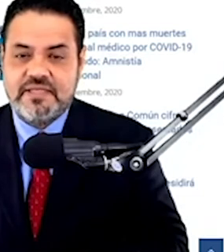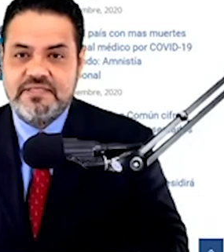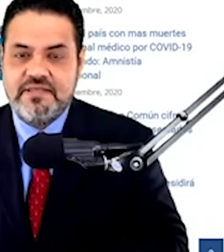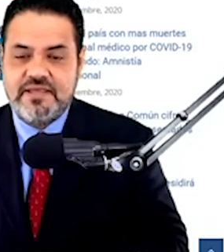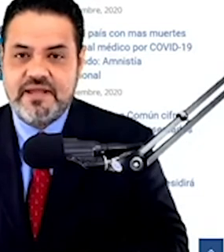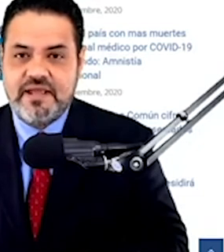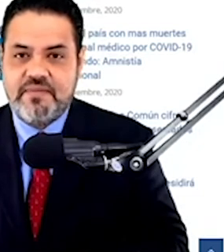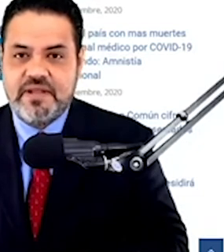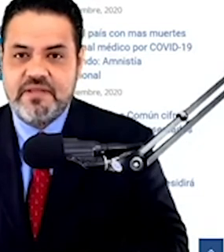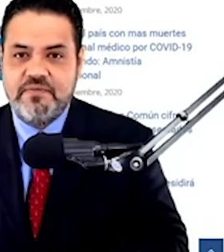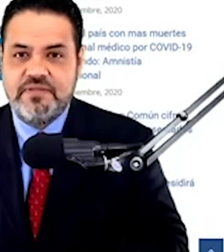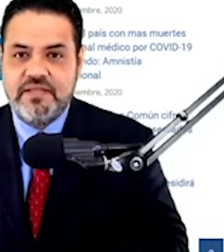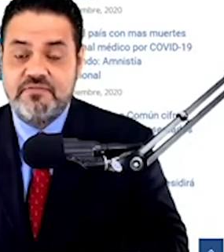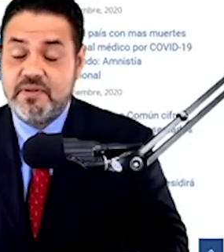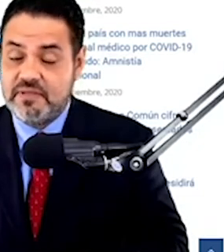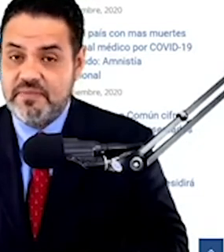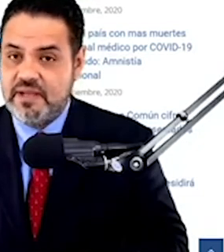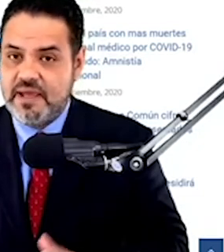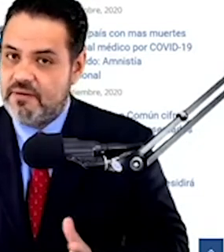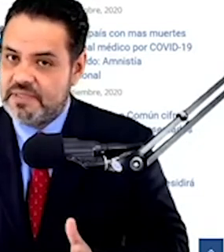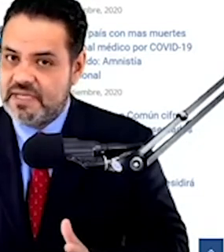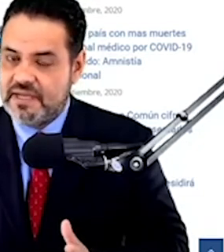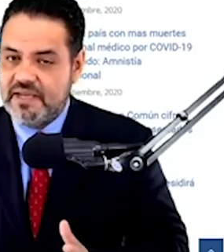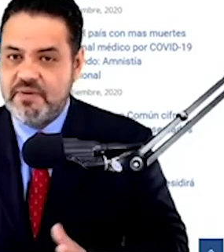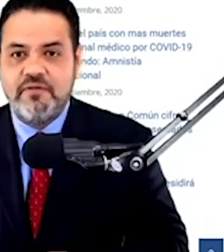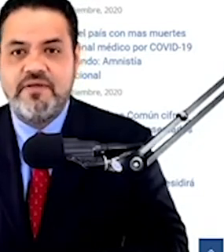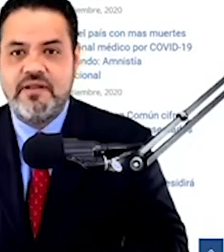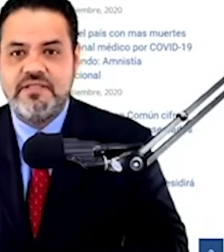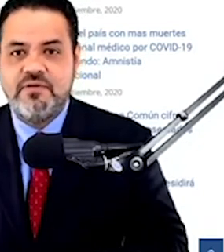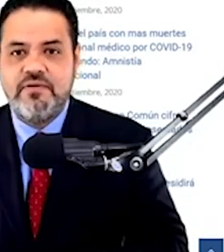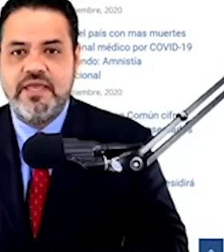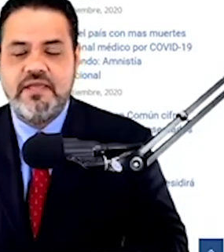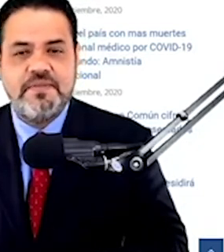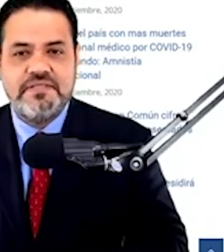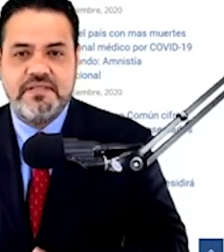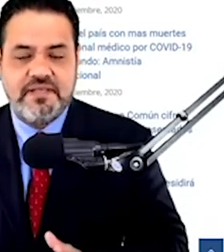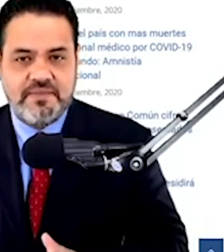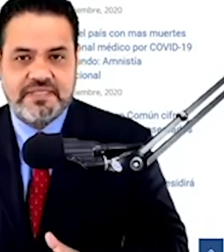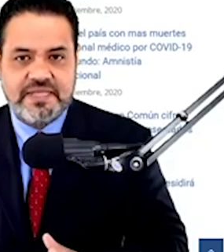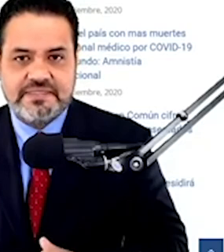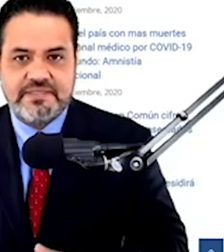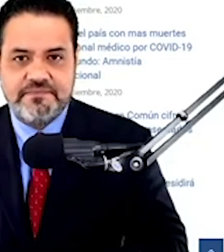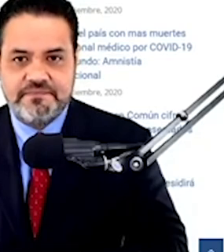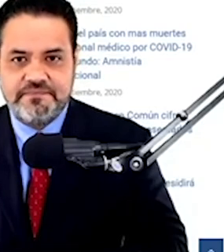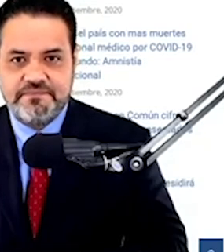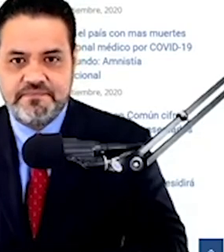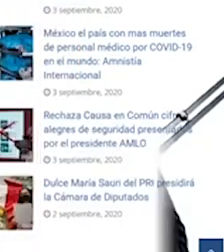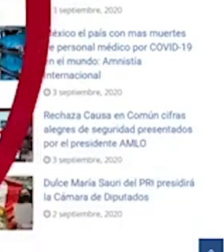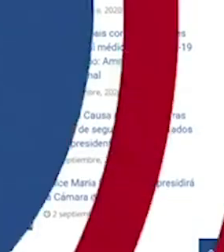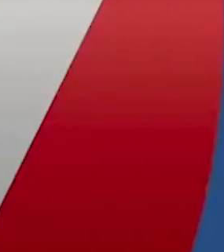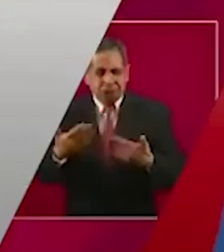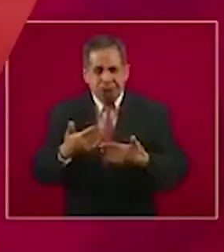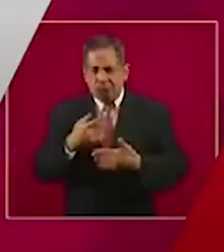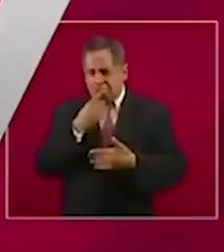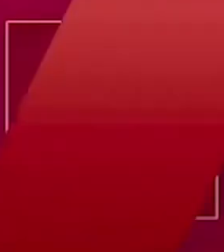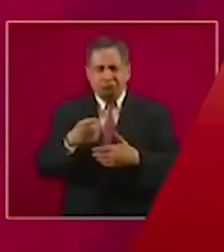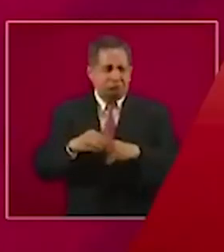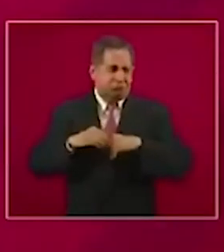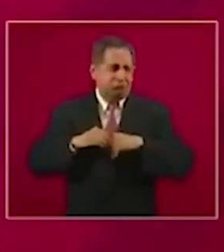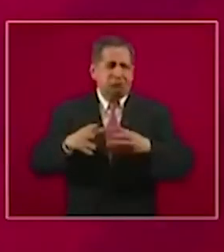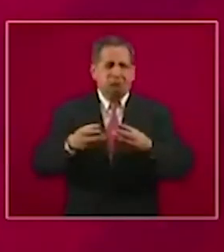lo que se decide ayer en la Cámara de Diputados, pero también, claro, al mensaje que le mandó Fernández Noroña, y el presidente le manda este. Aquí